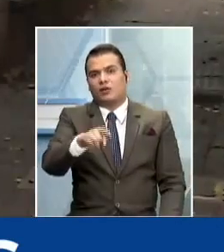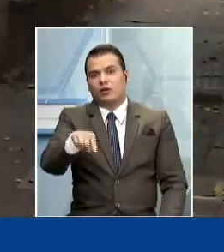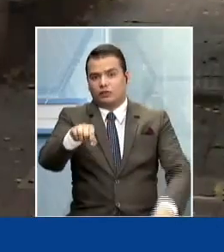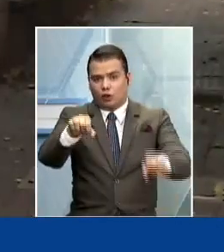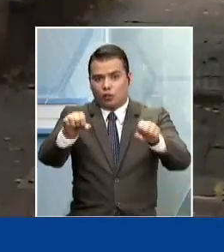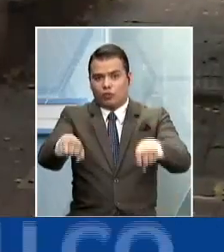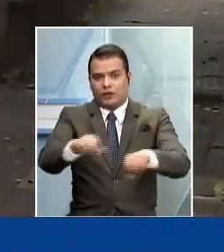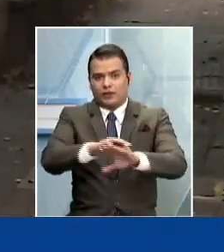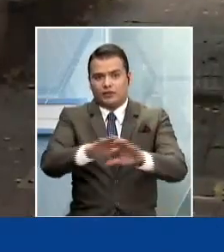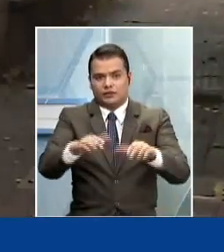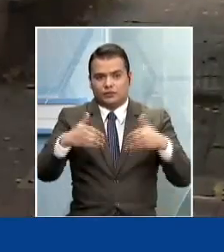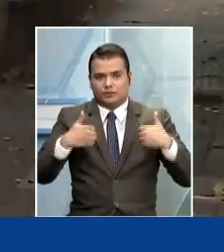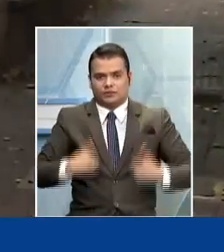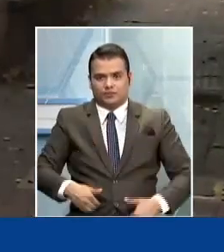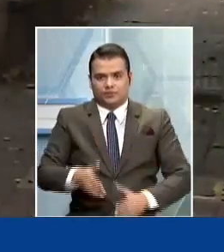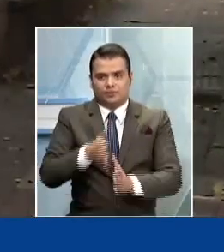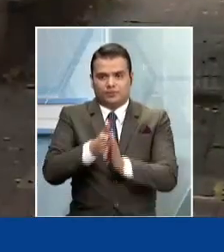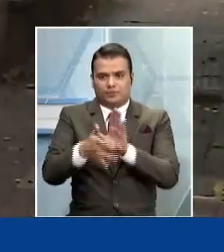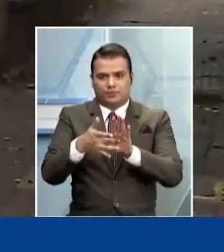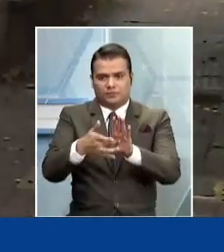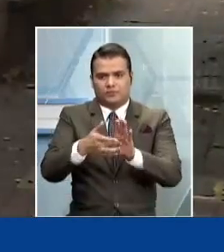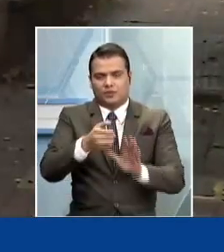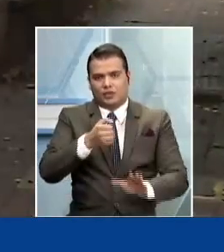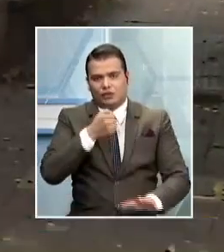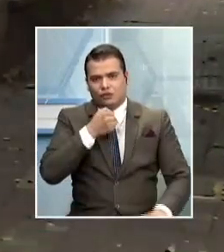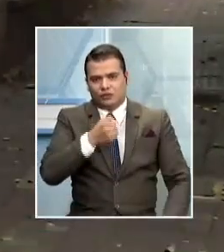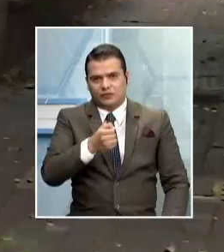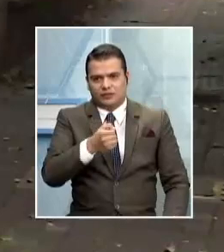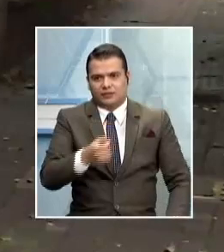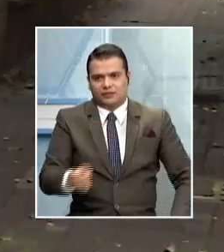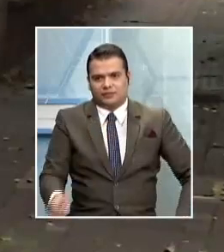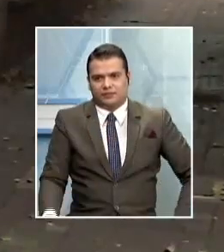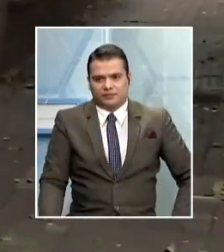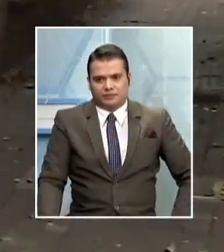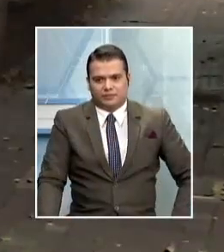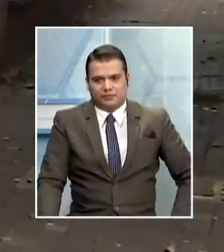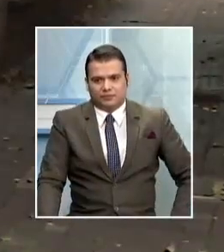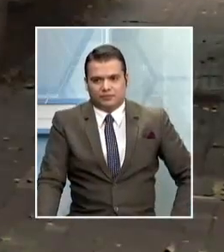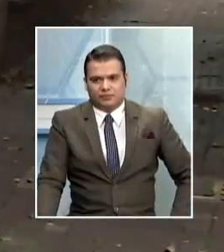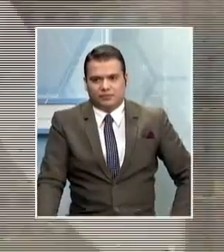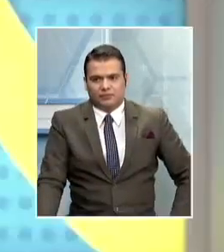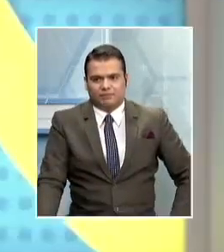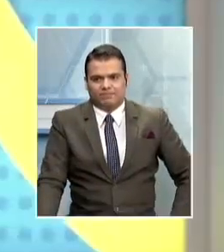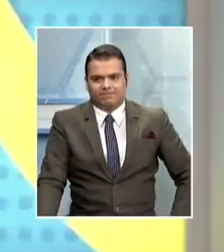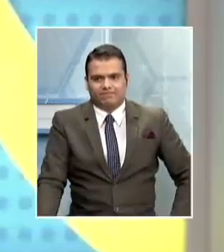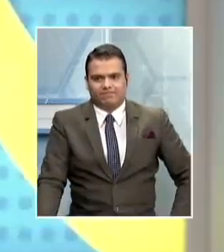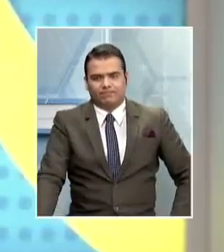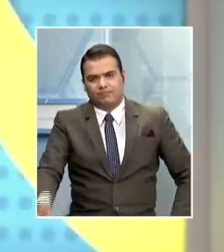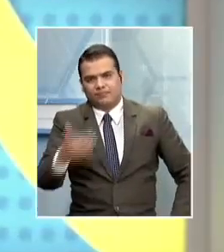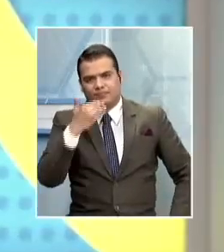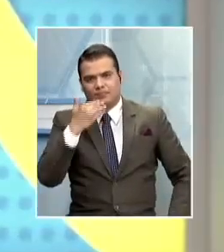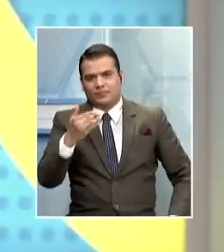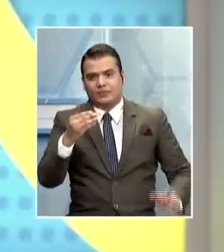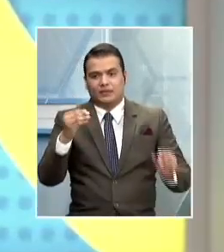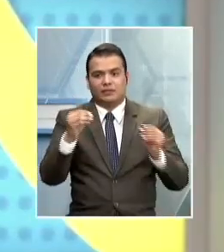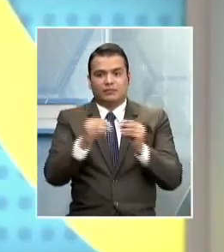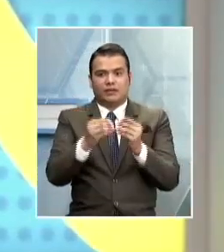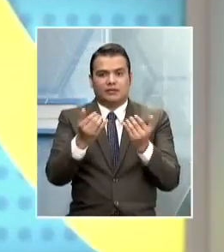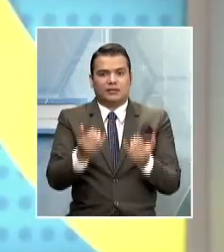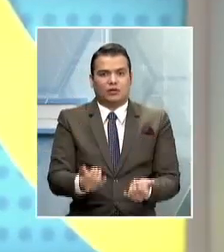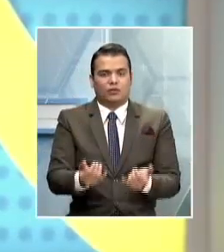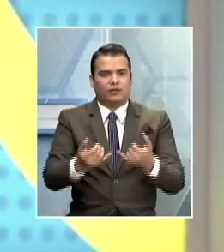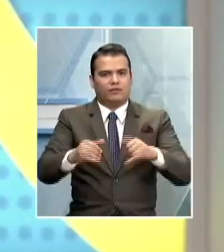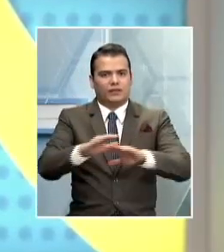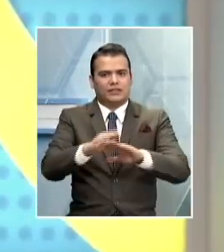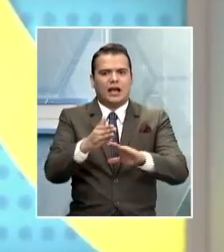inscriban. Tatiana García, Noticiero 90 Minutos, el mejor noticiero regional de Colombia. Muchas gracias a Tatiana. Y antes